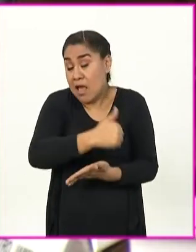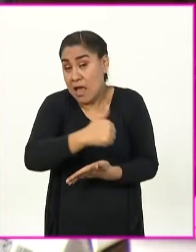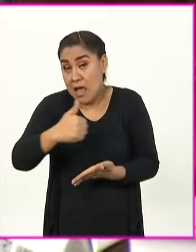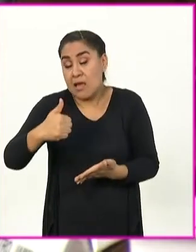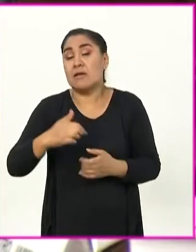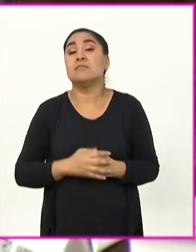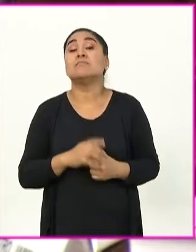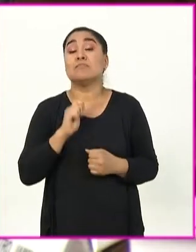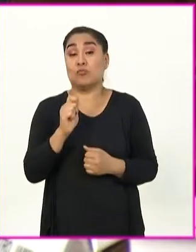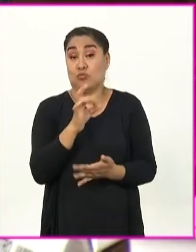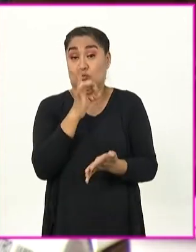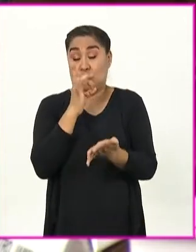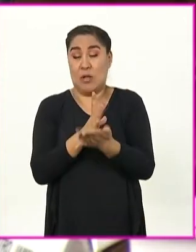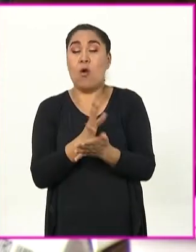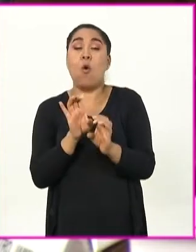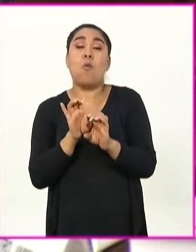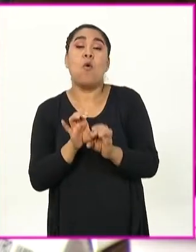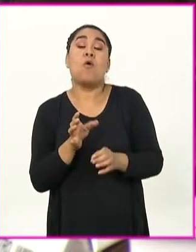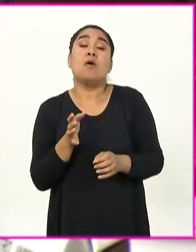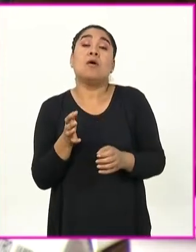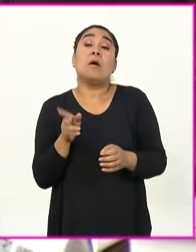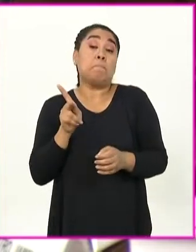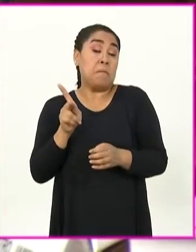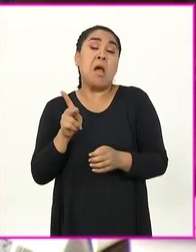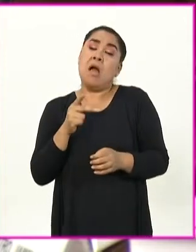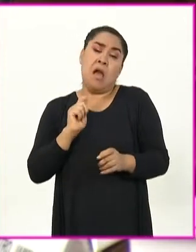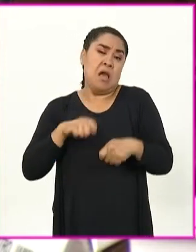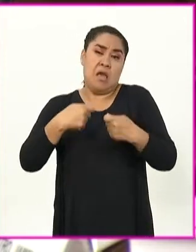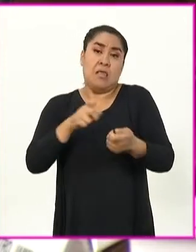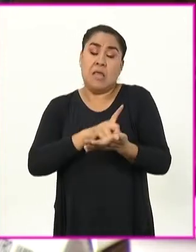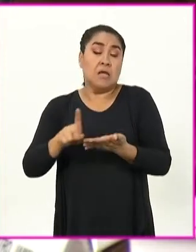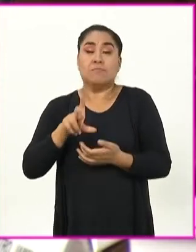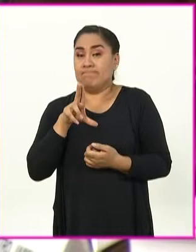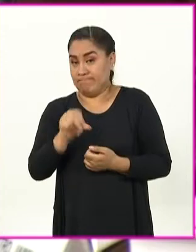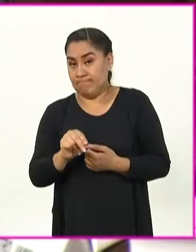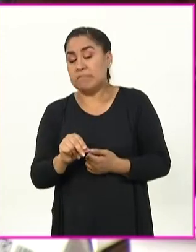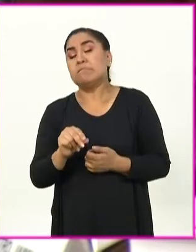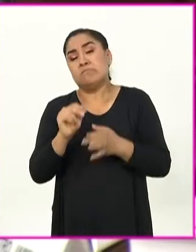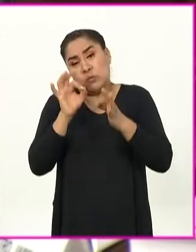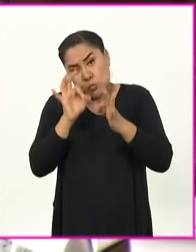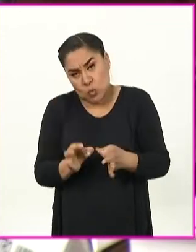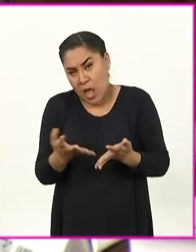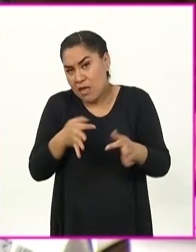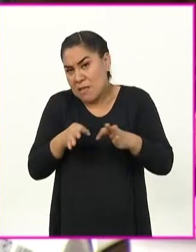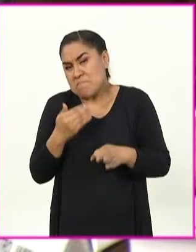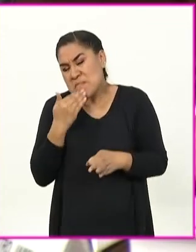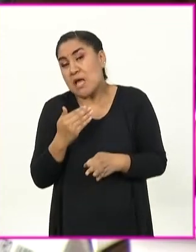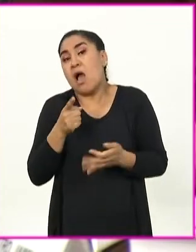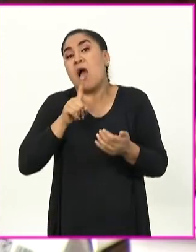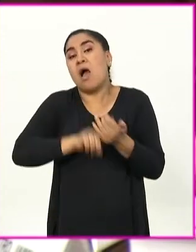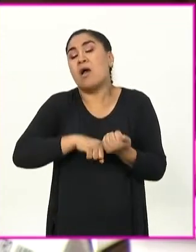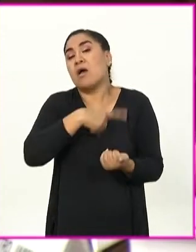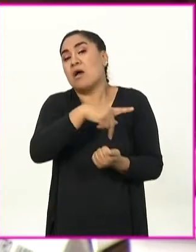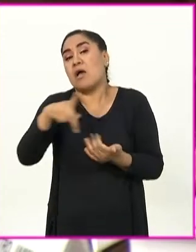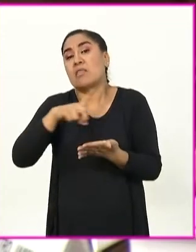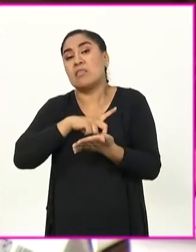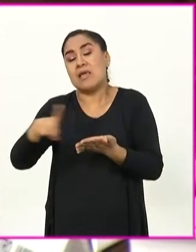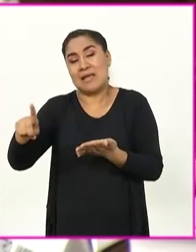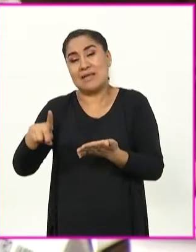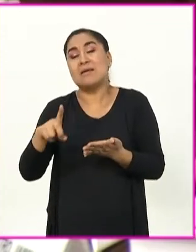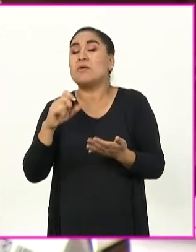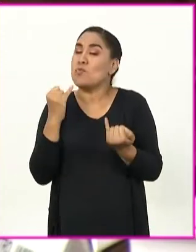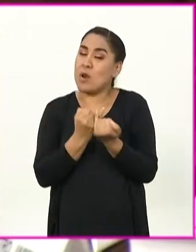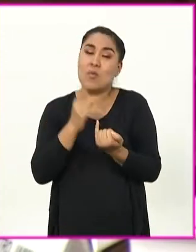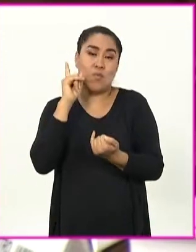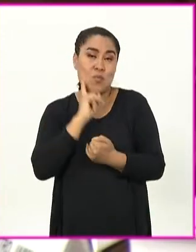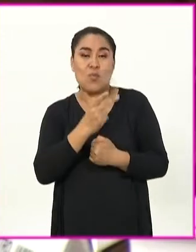solo en una apariencia de ejercicio de derechos sino en un ejercicio real de nuestros derechos constitucionales como mexicanas y mexicanos